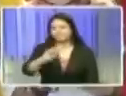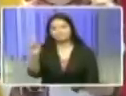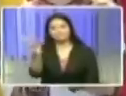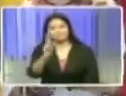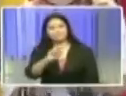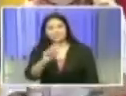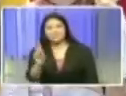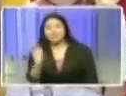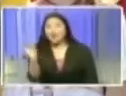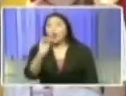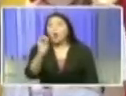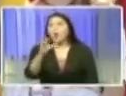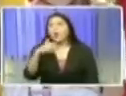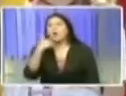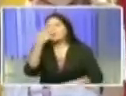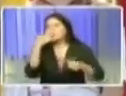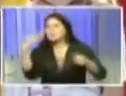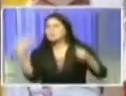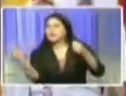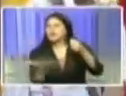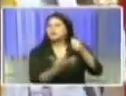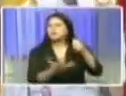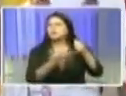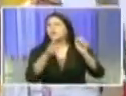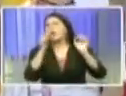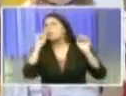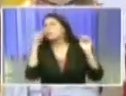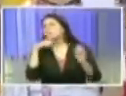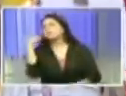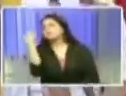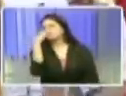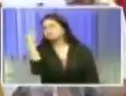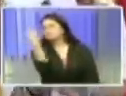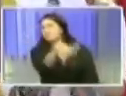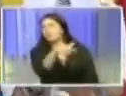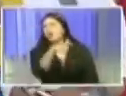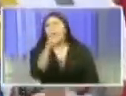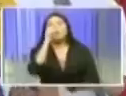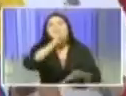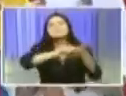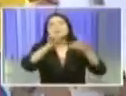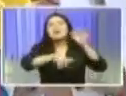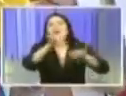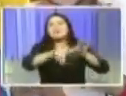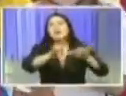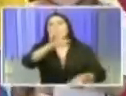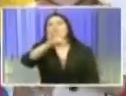ni por la basura del secretario general Luis Almagro.